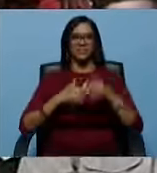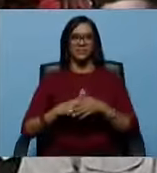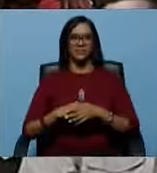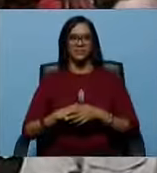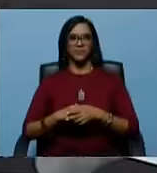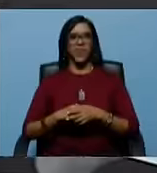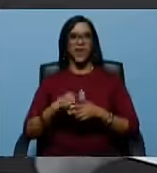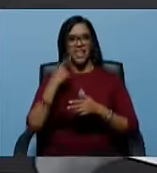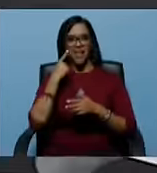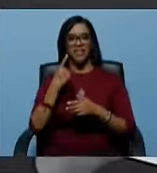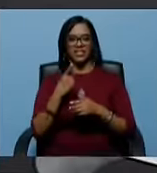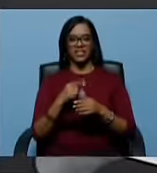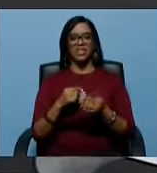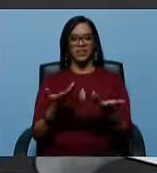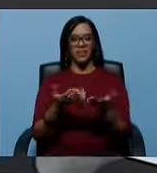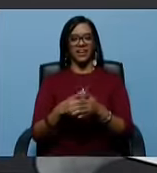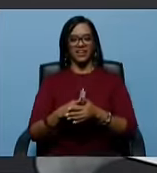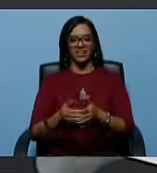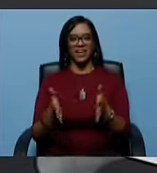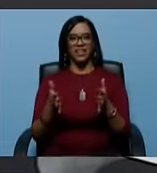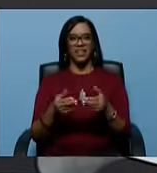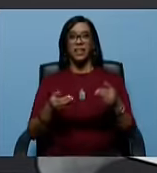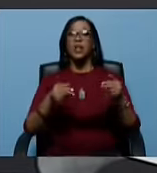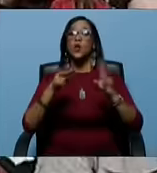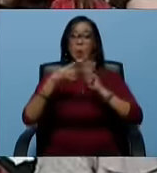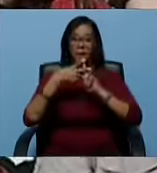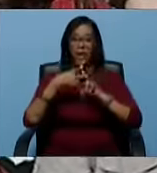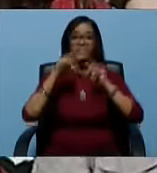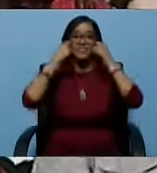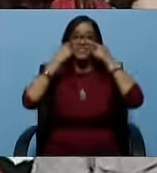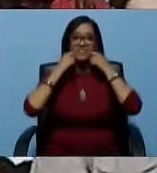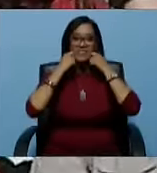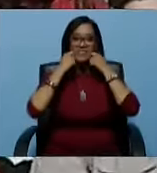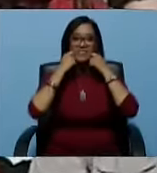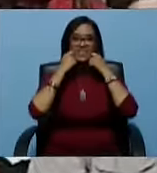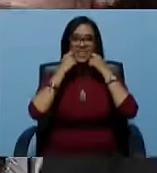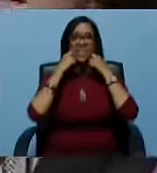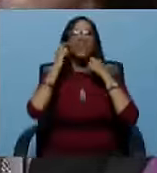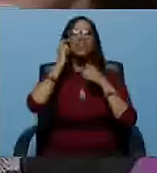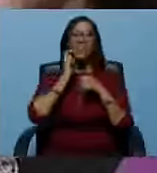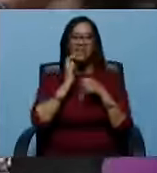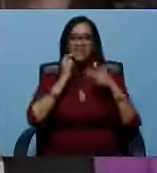Ah, viste, ya va agarrando el ritmo. Numeral, sayona.